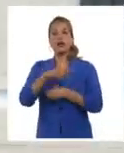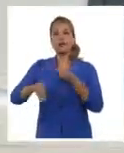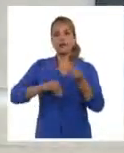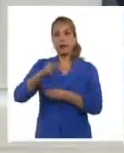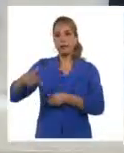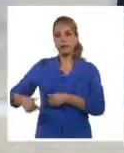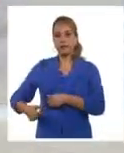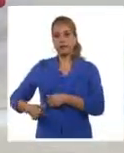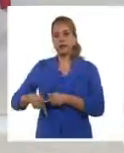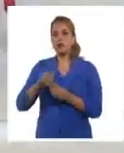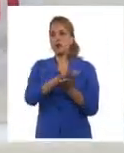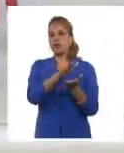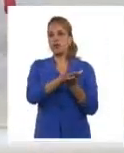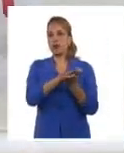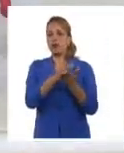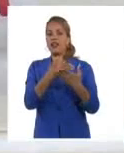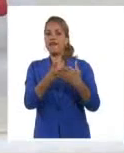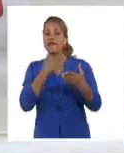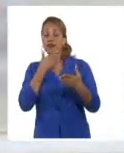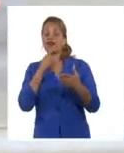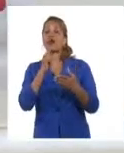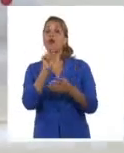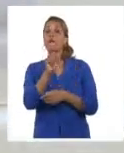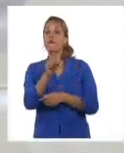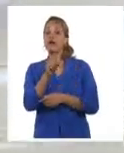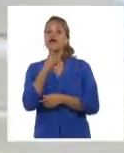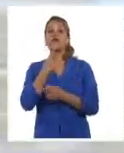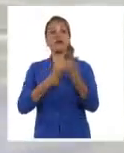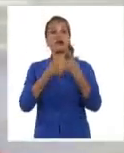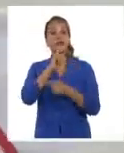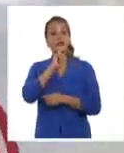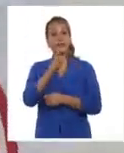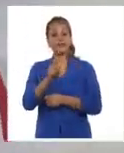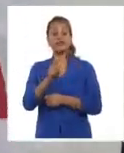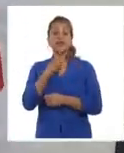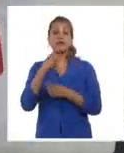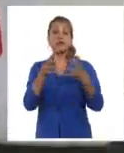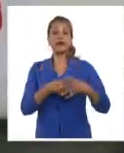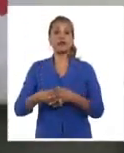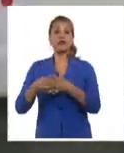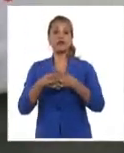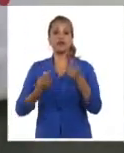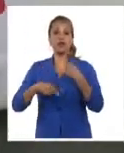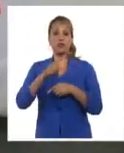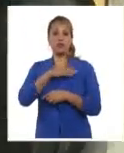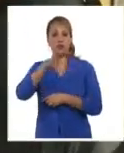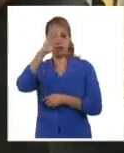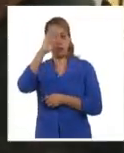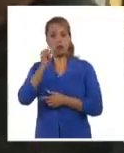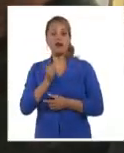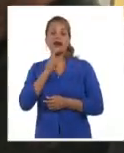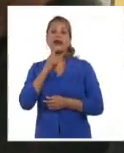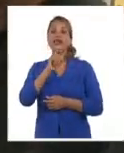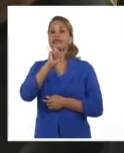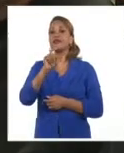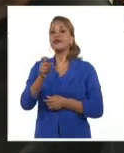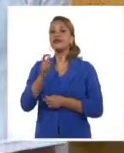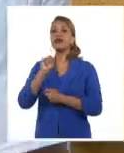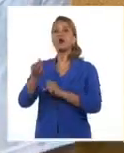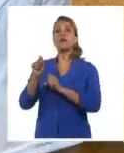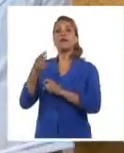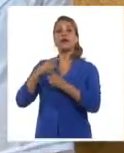trasplante. Comprarlo fue un desafío a las sanciones estadounidenses contra Cuba que dificultan el acceso al mercado mundial de